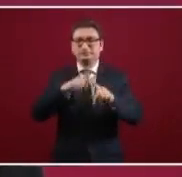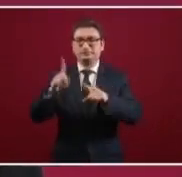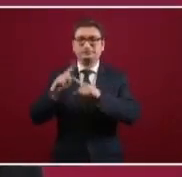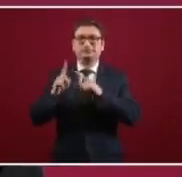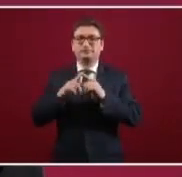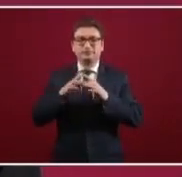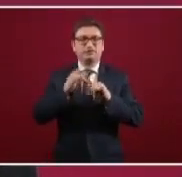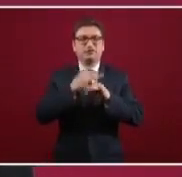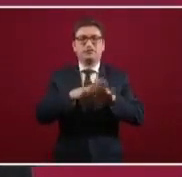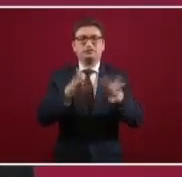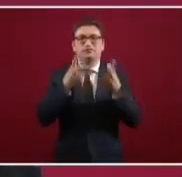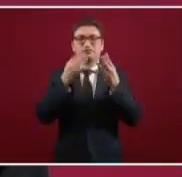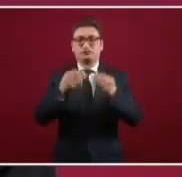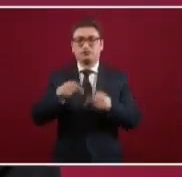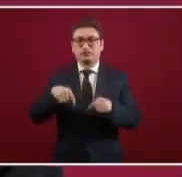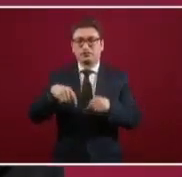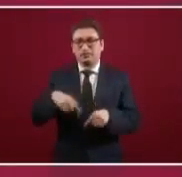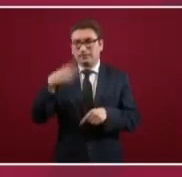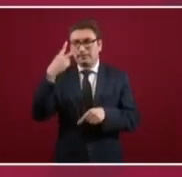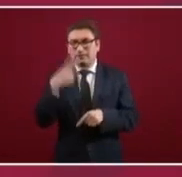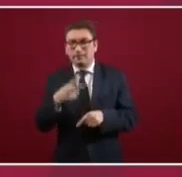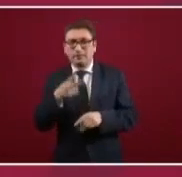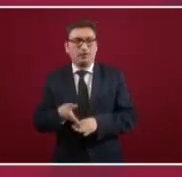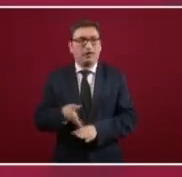en la historia de méxico